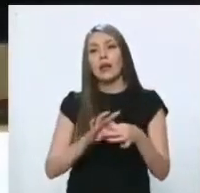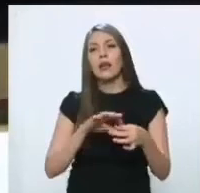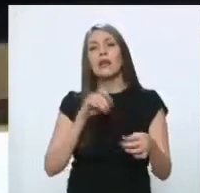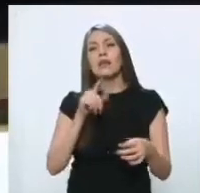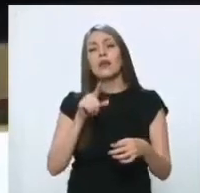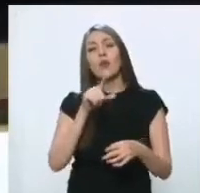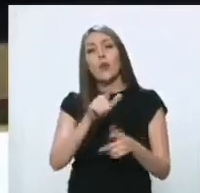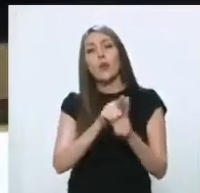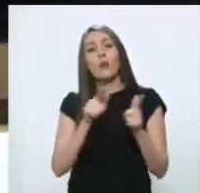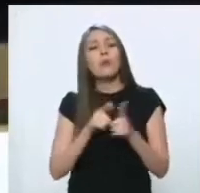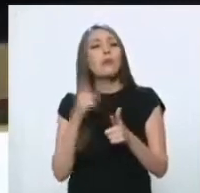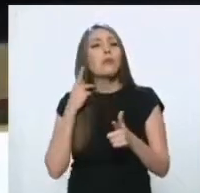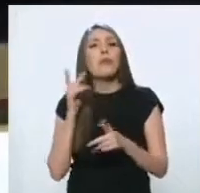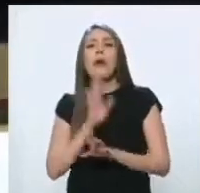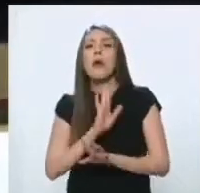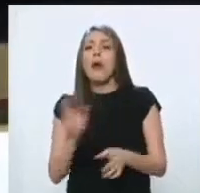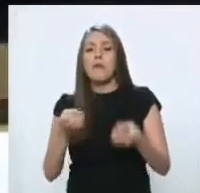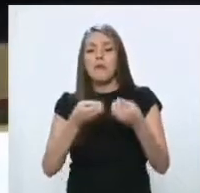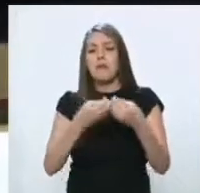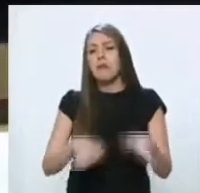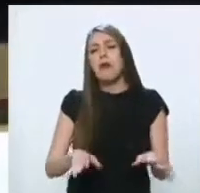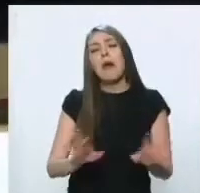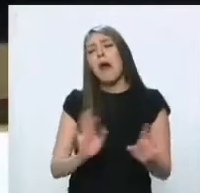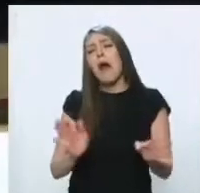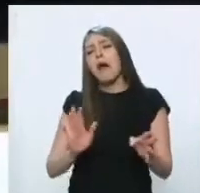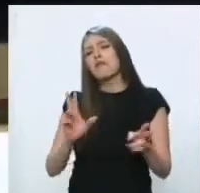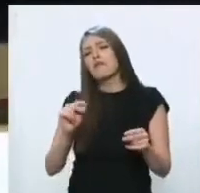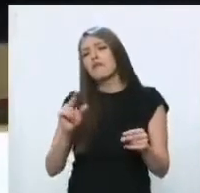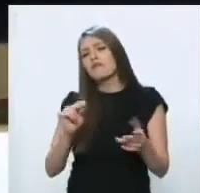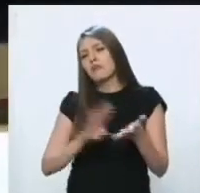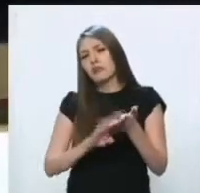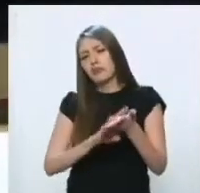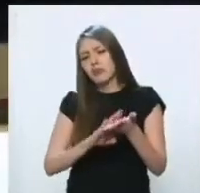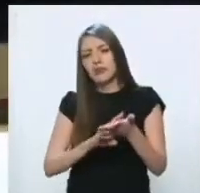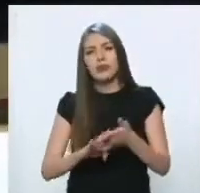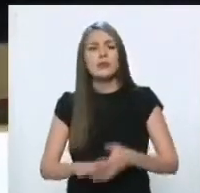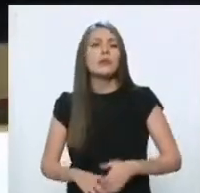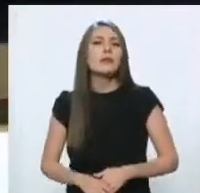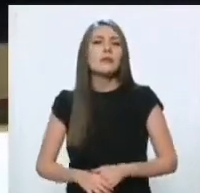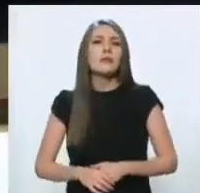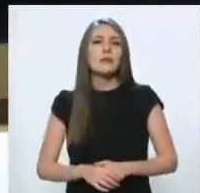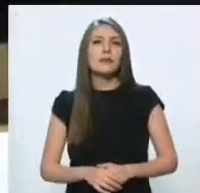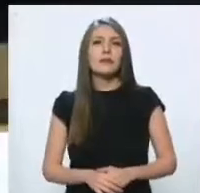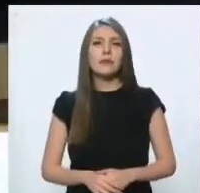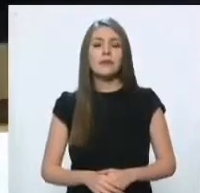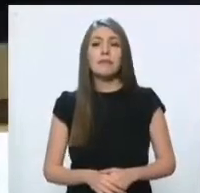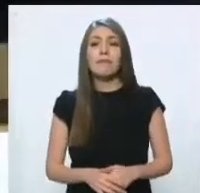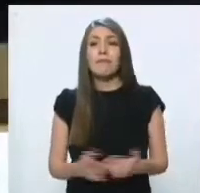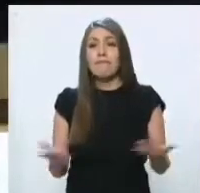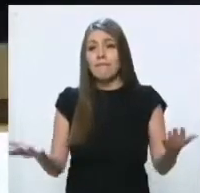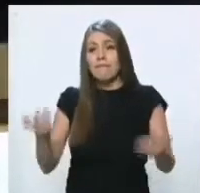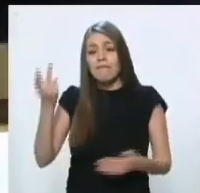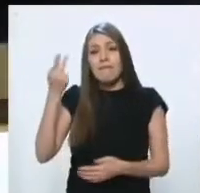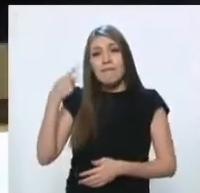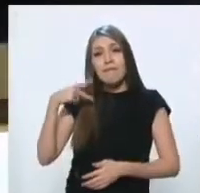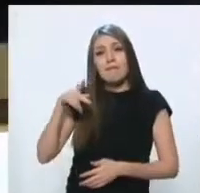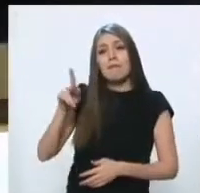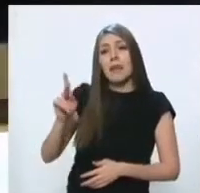Posible, por tanto no cuenta, pero el hecho de que se